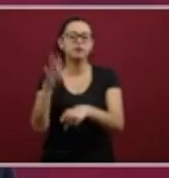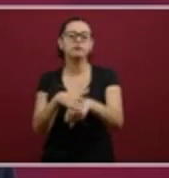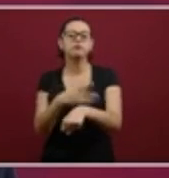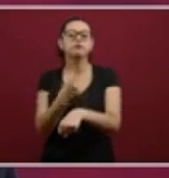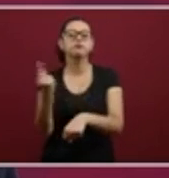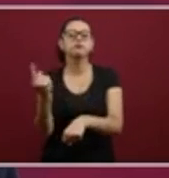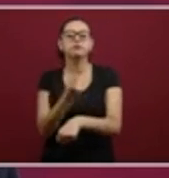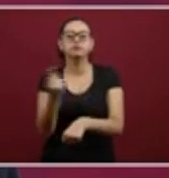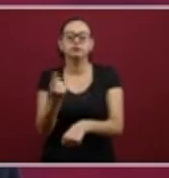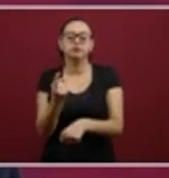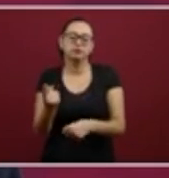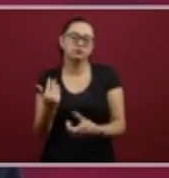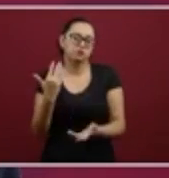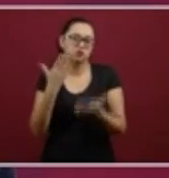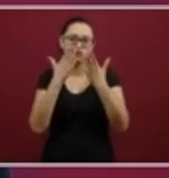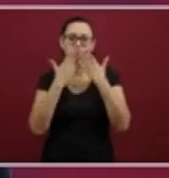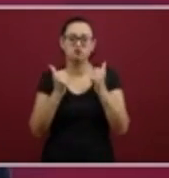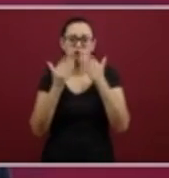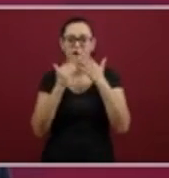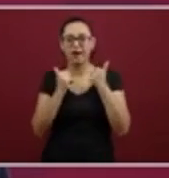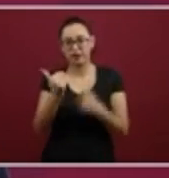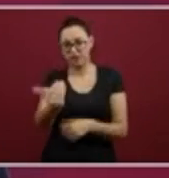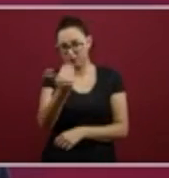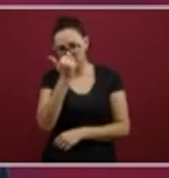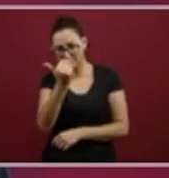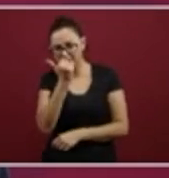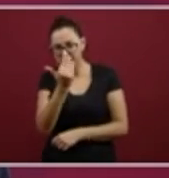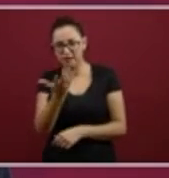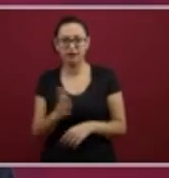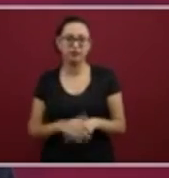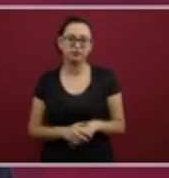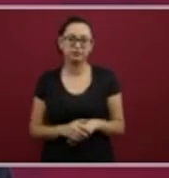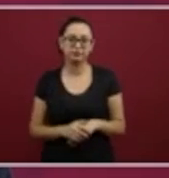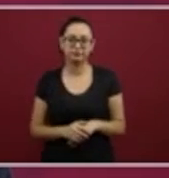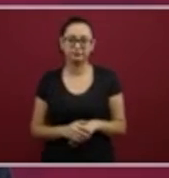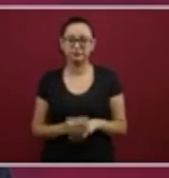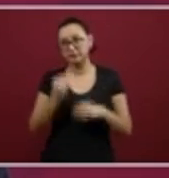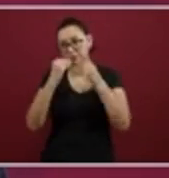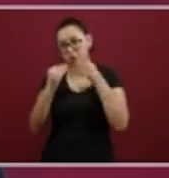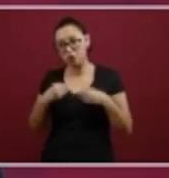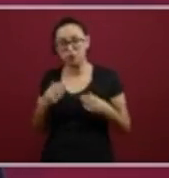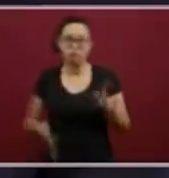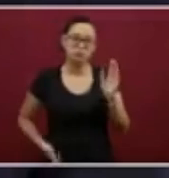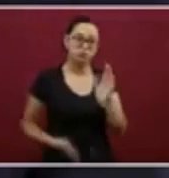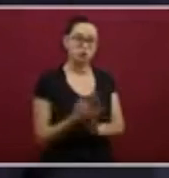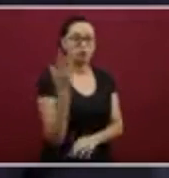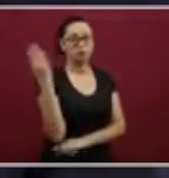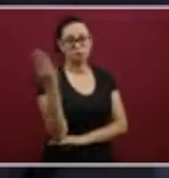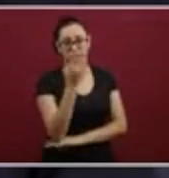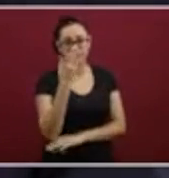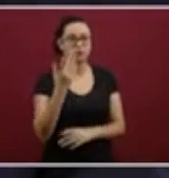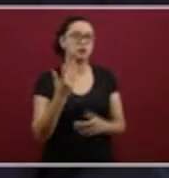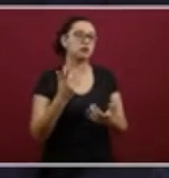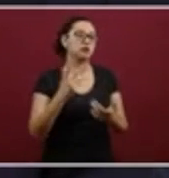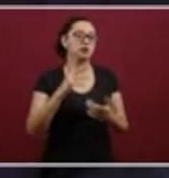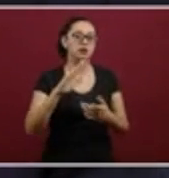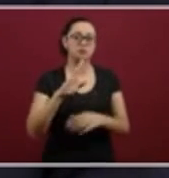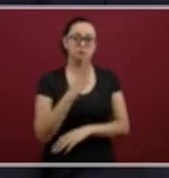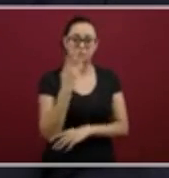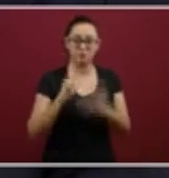no tenían alimentos o porque tenían que ir a la milpa a ayudar a los papás.